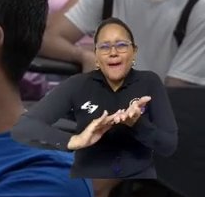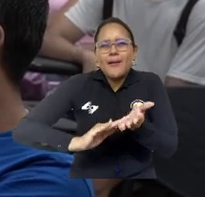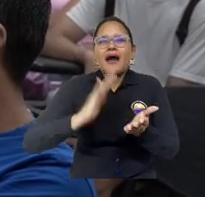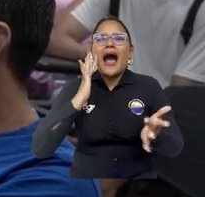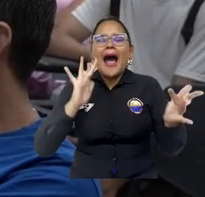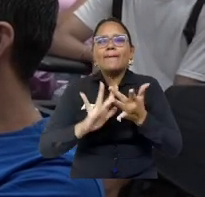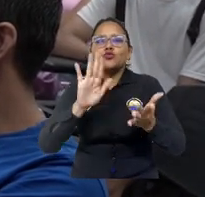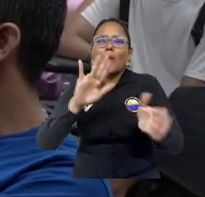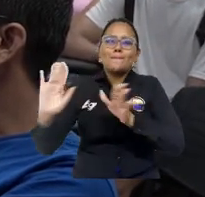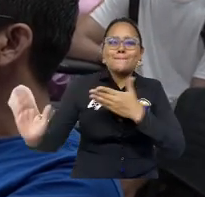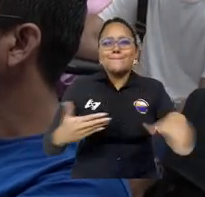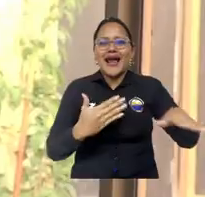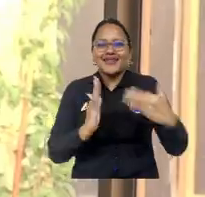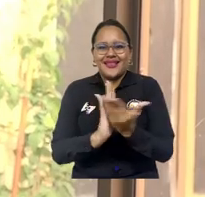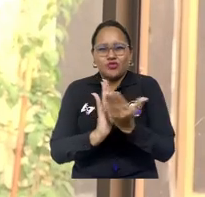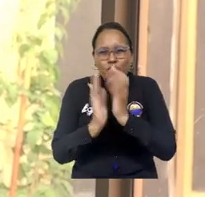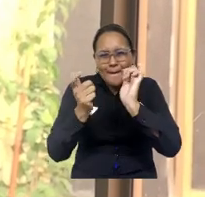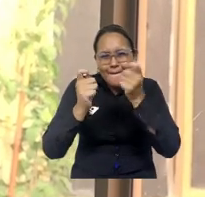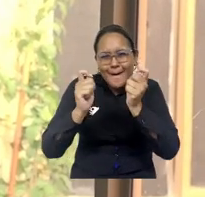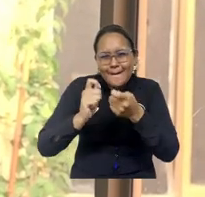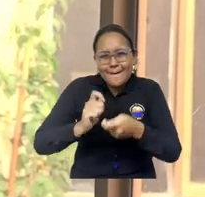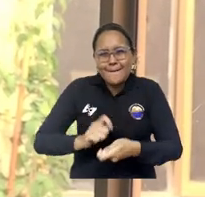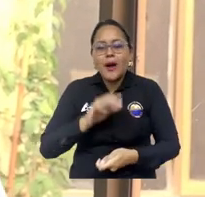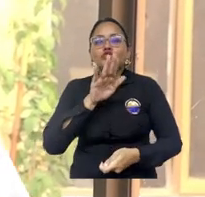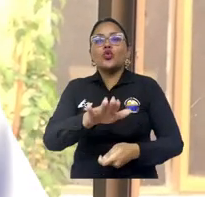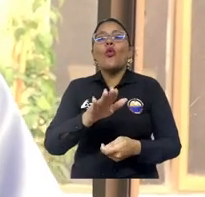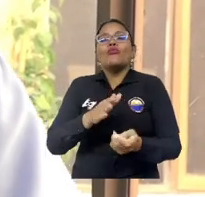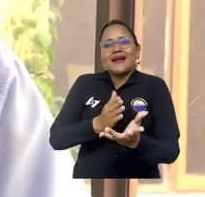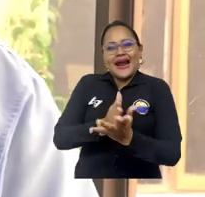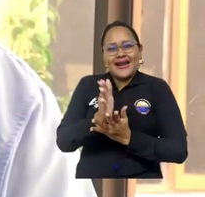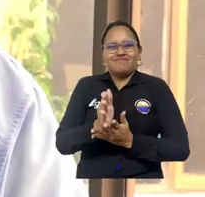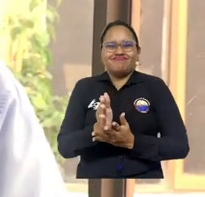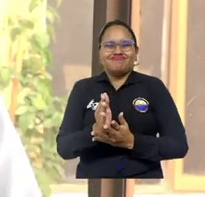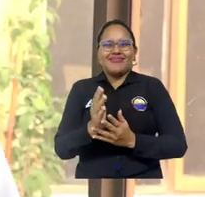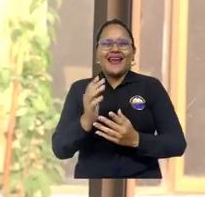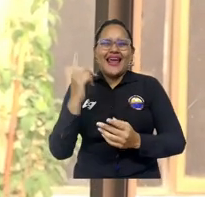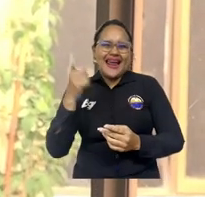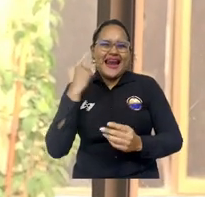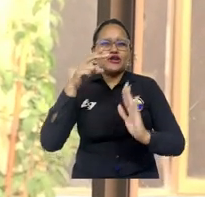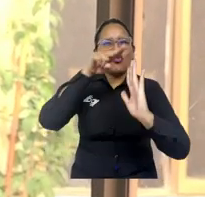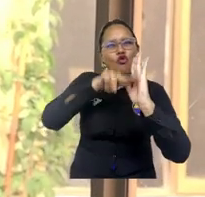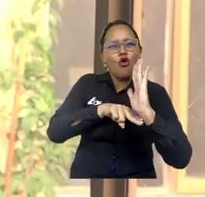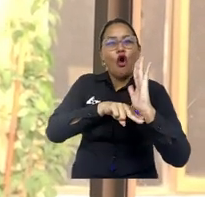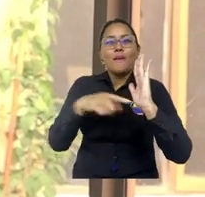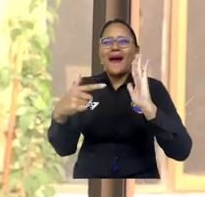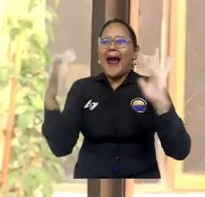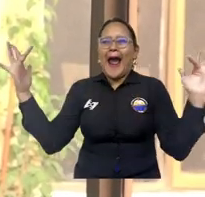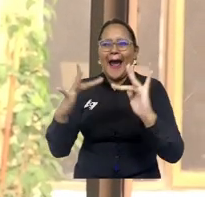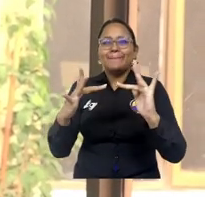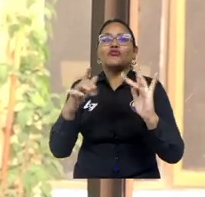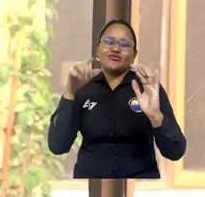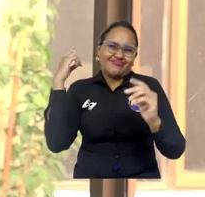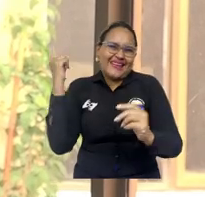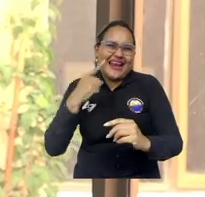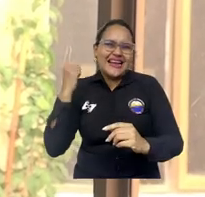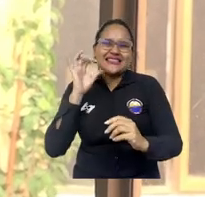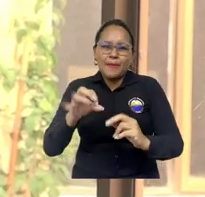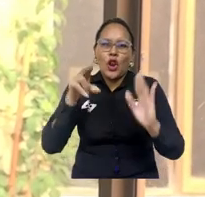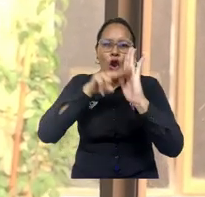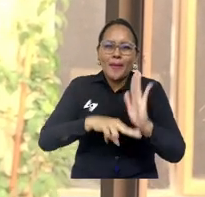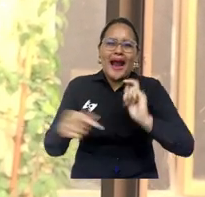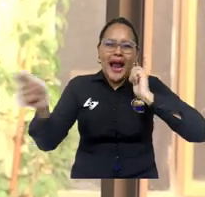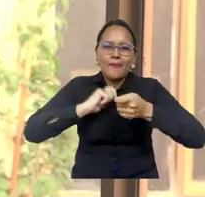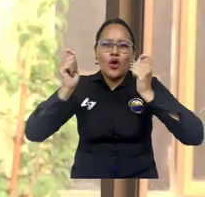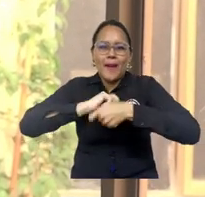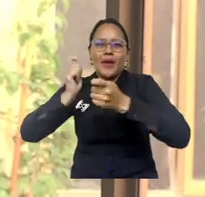hizo modificaciones en el plan de estudio, teniendo en cuenta que estos programas son muy normativos y la norma cambia pues